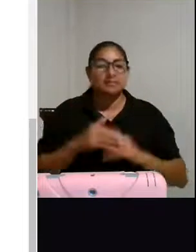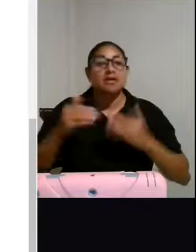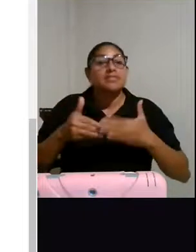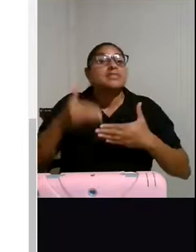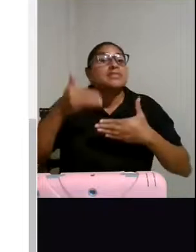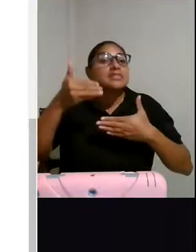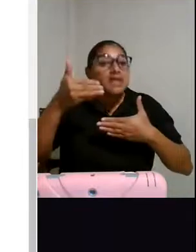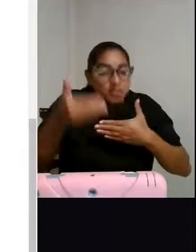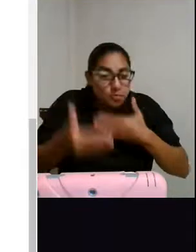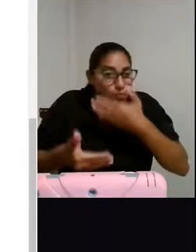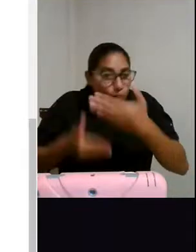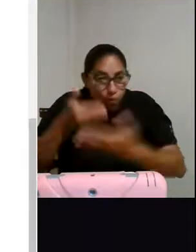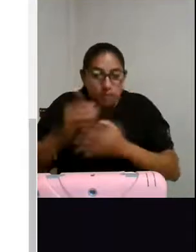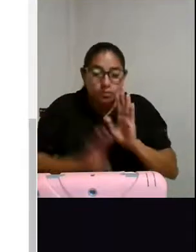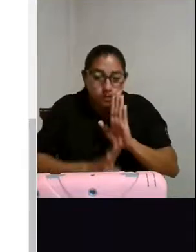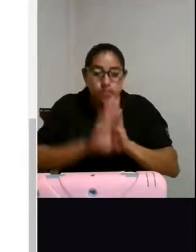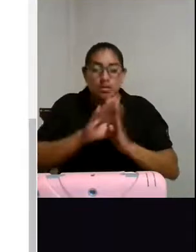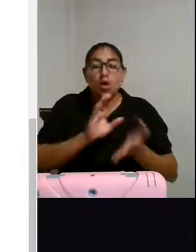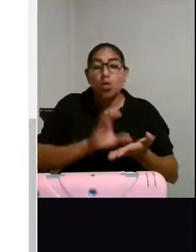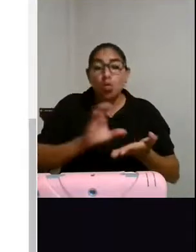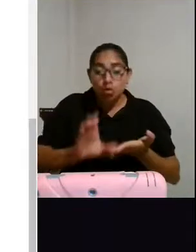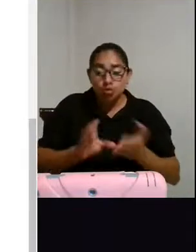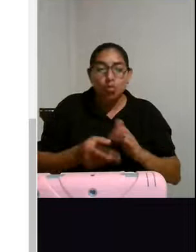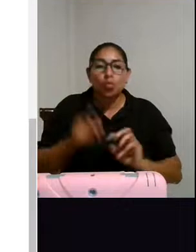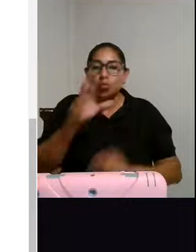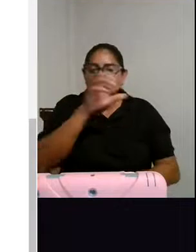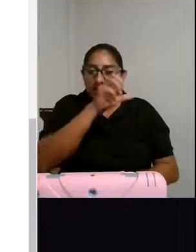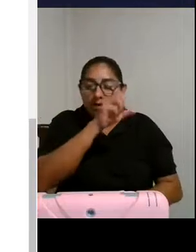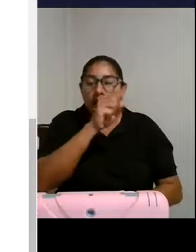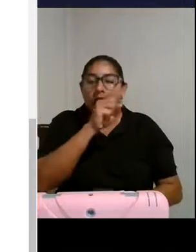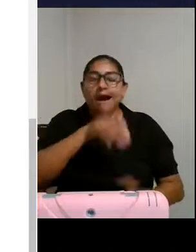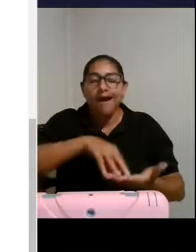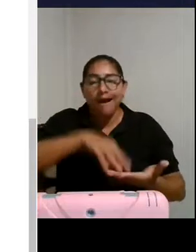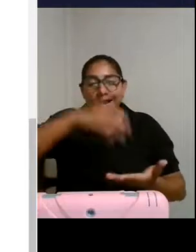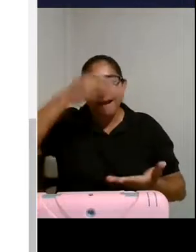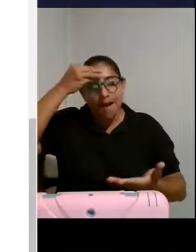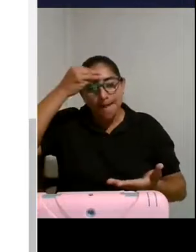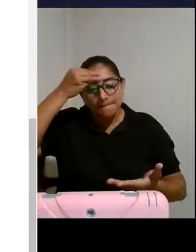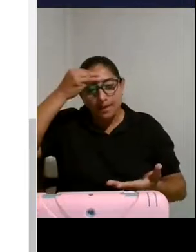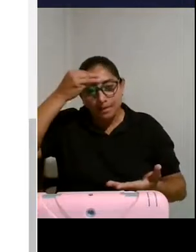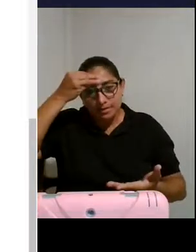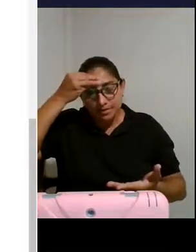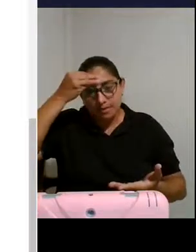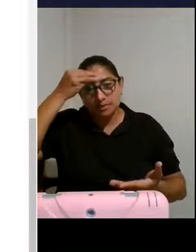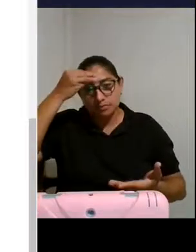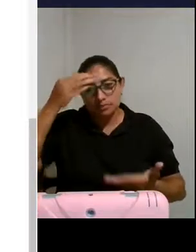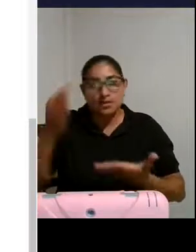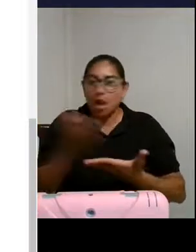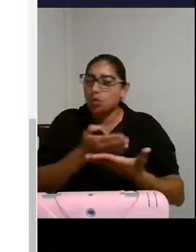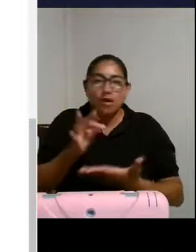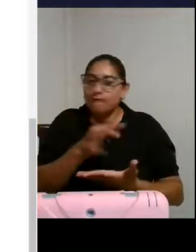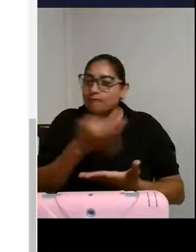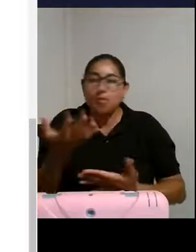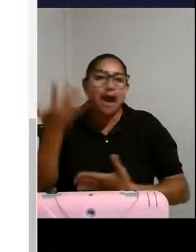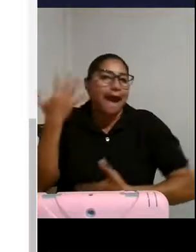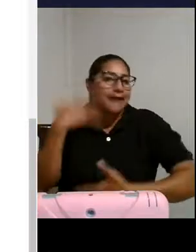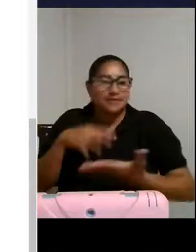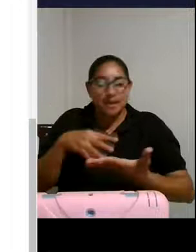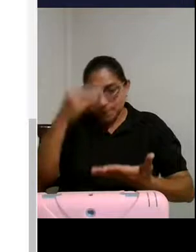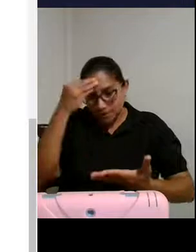Posteriormente, conforme vaya avanzando el curso, ustedes van a aprender, y me imagino que por algún lado habrán visto, que